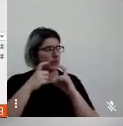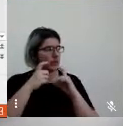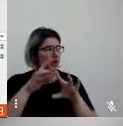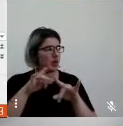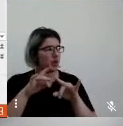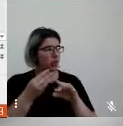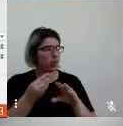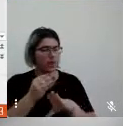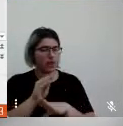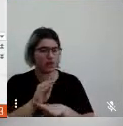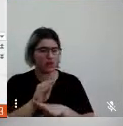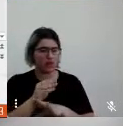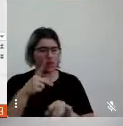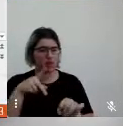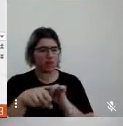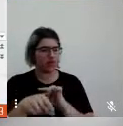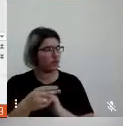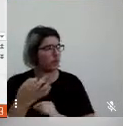mismo